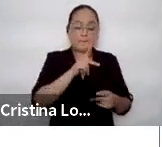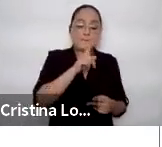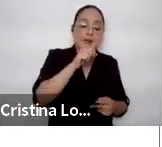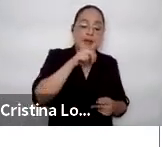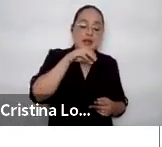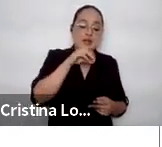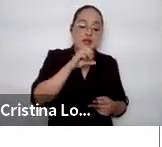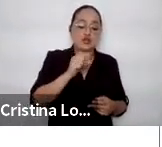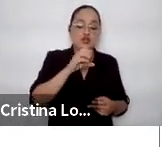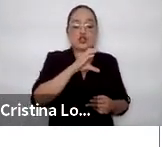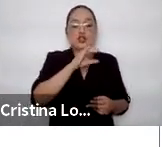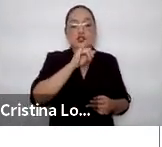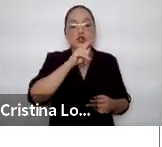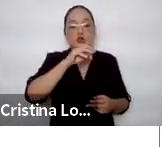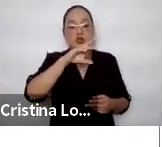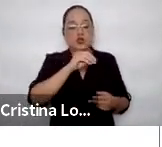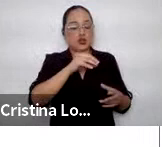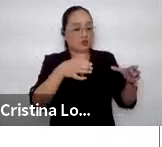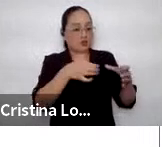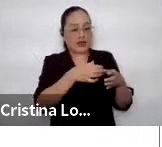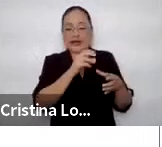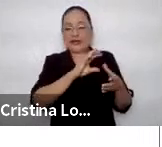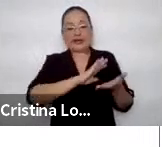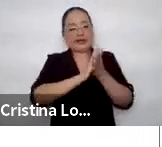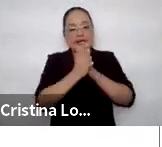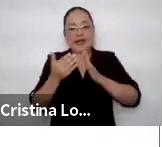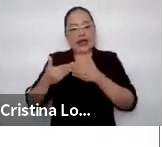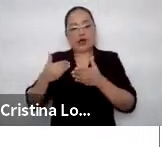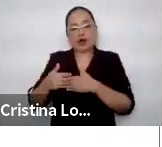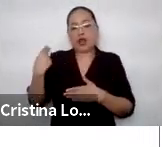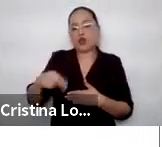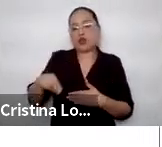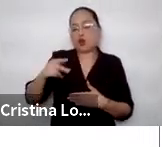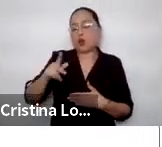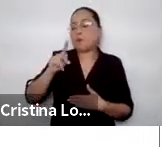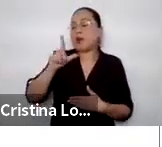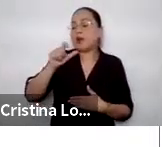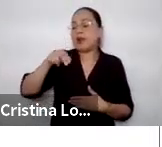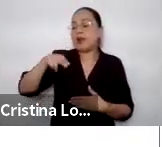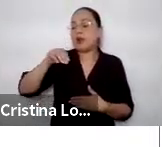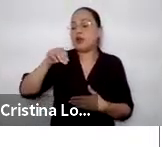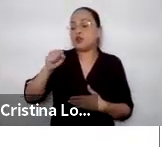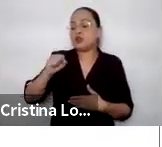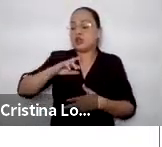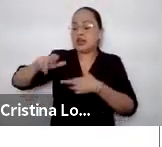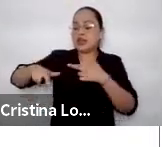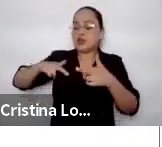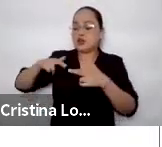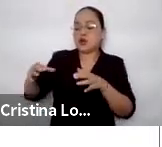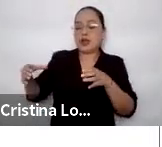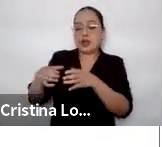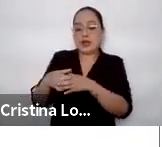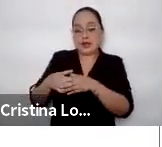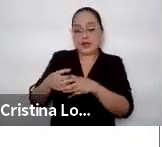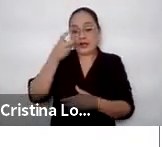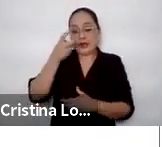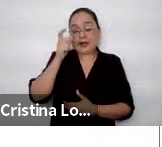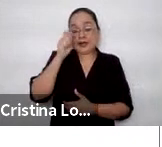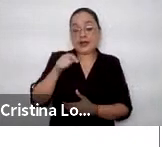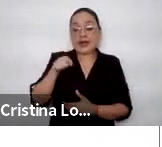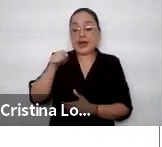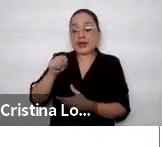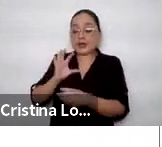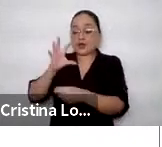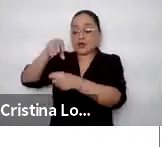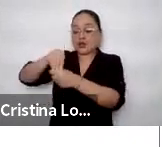reemplazados por los plenos regionales. Estos últimos, los plenos regionales, son órganos depositarios